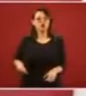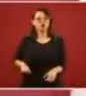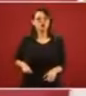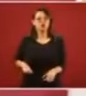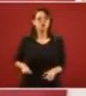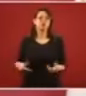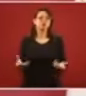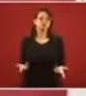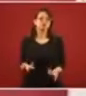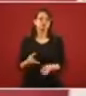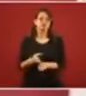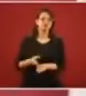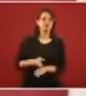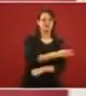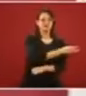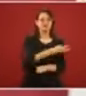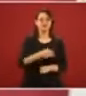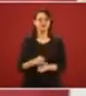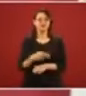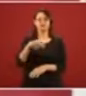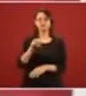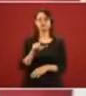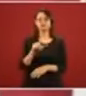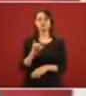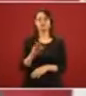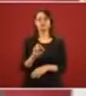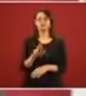modelo neoliberal.